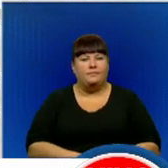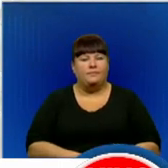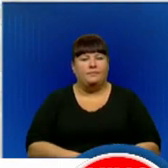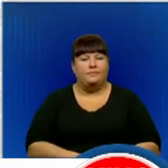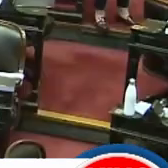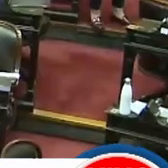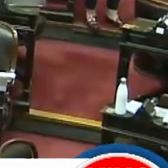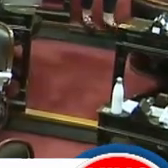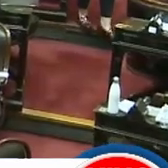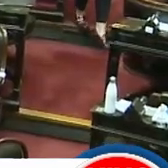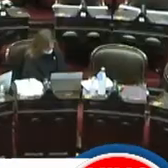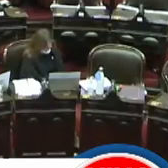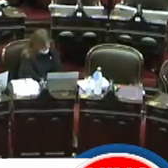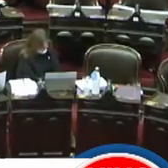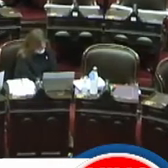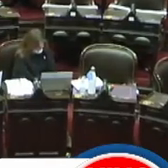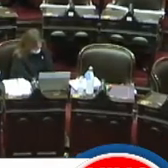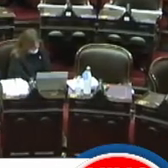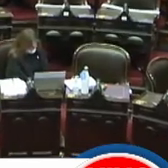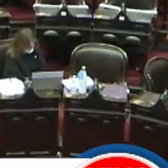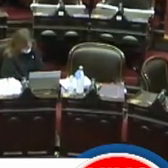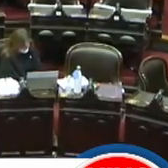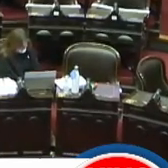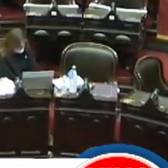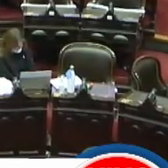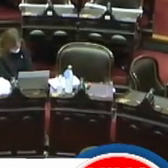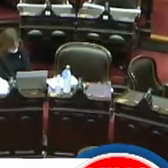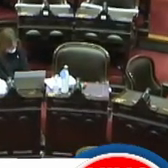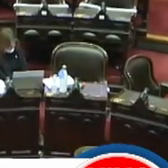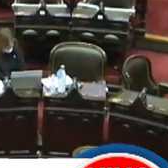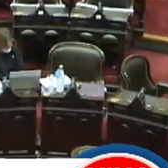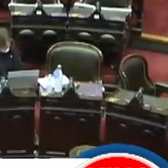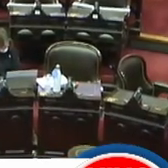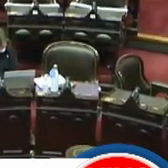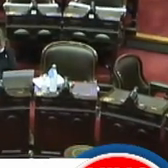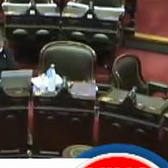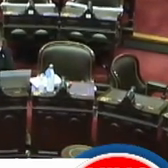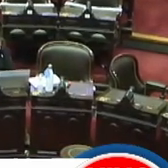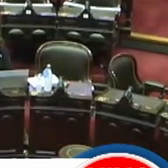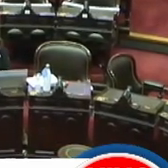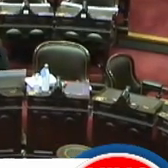la diputada tiene la palabra del diputado de la provincia de neuquén david pablos leer